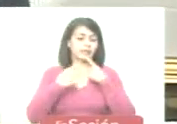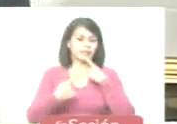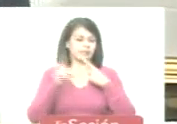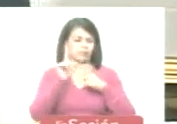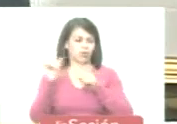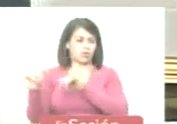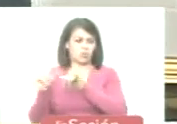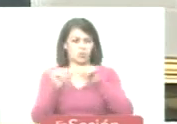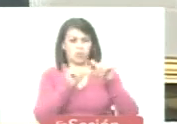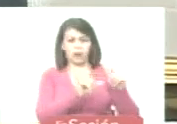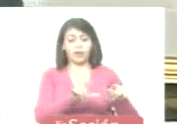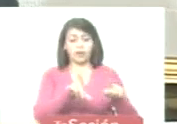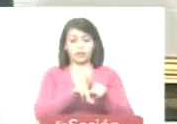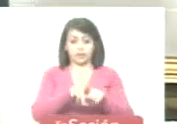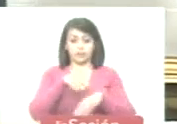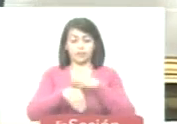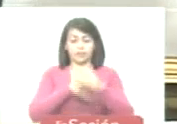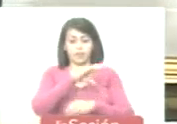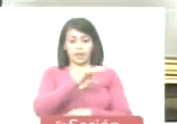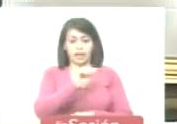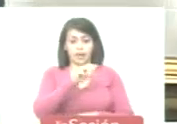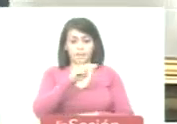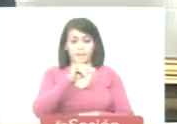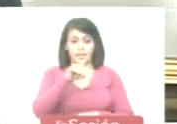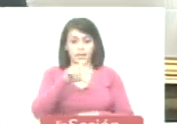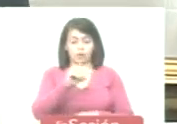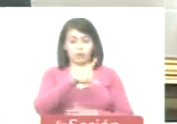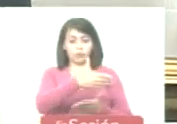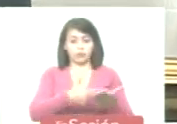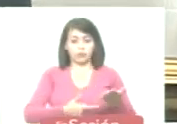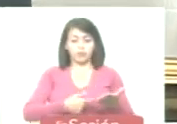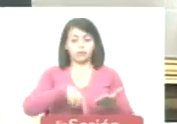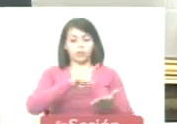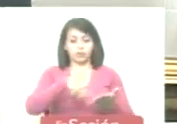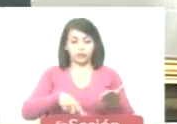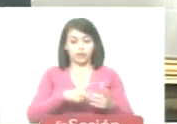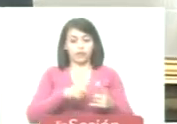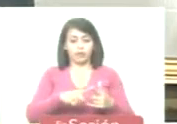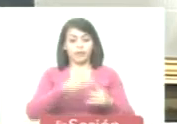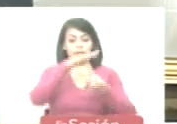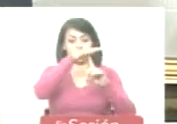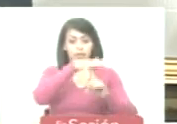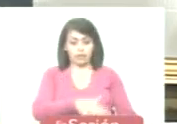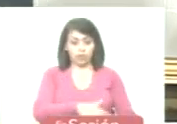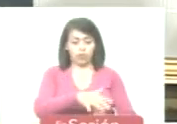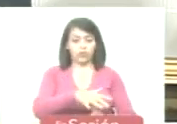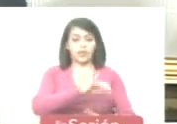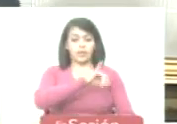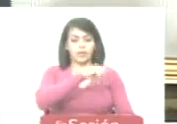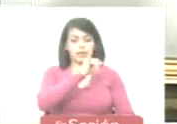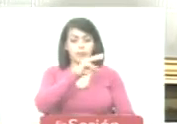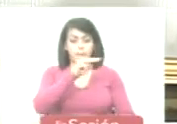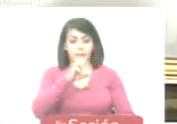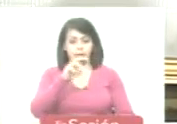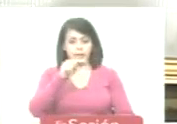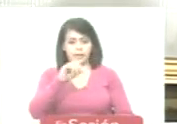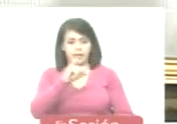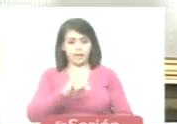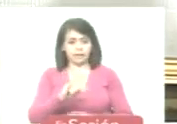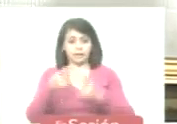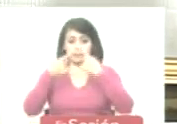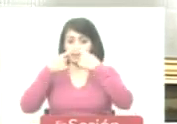Un novelista de la talla de Camilo José Cela, contratado por el dictador Pérez Jiménez. Allí está la diferencia entre